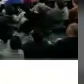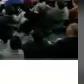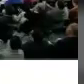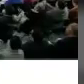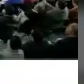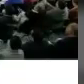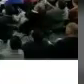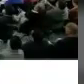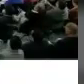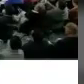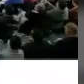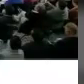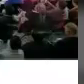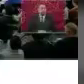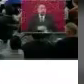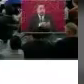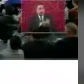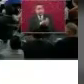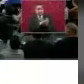el saqueo